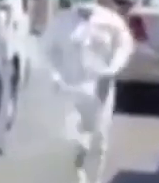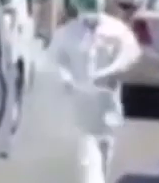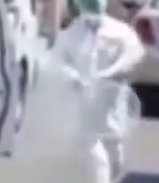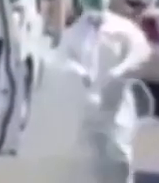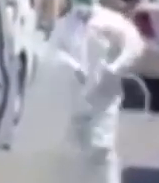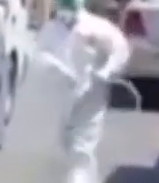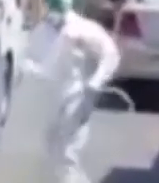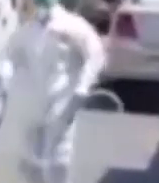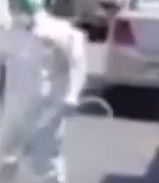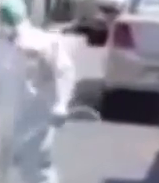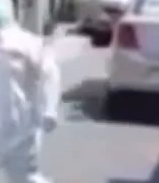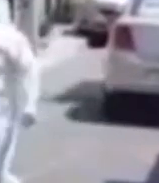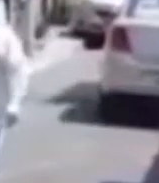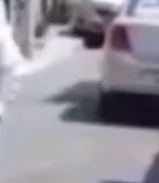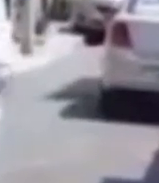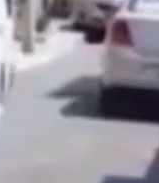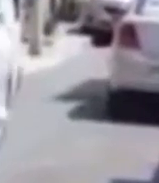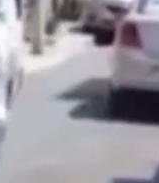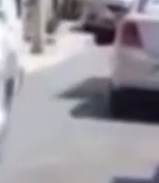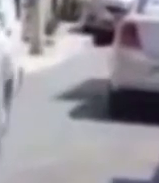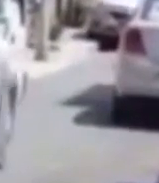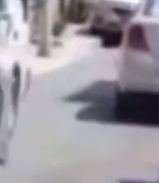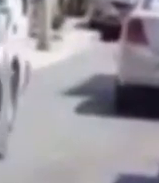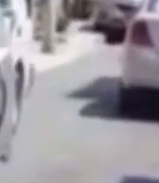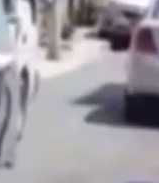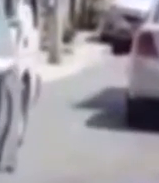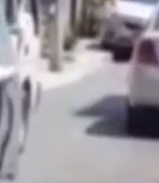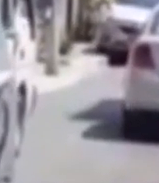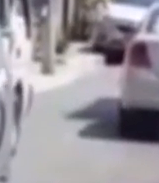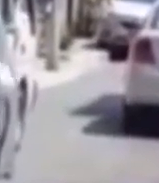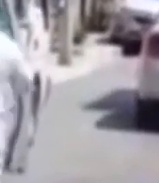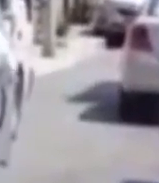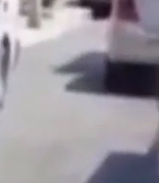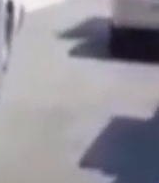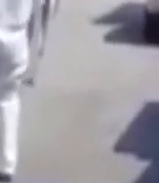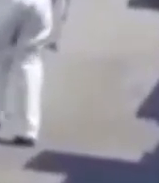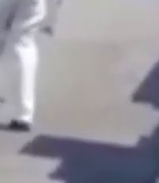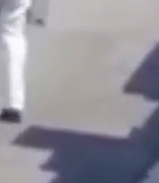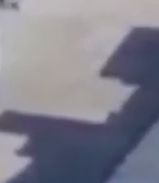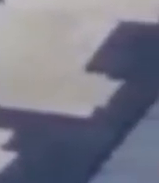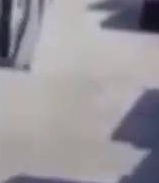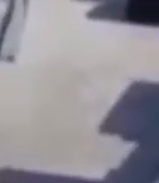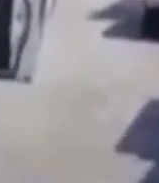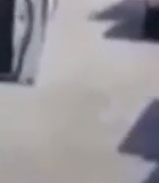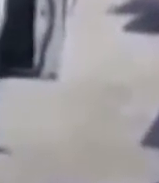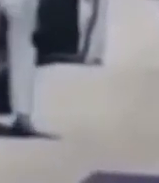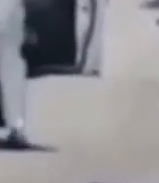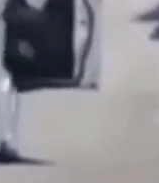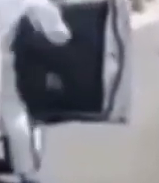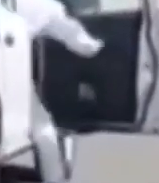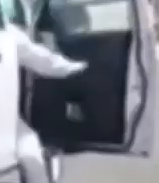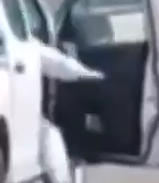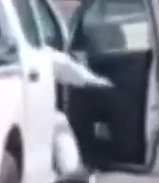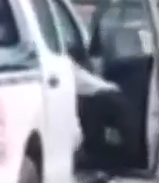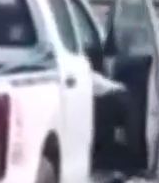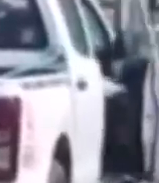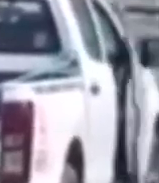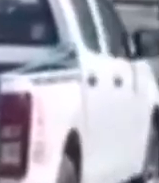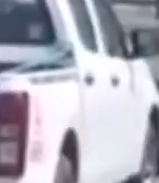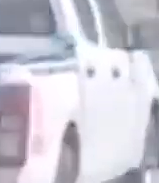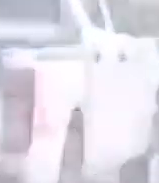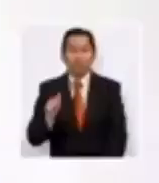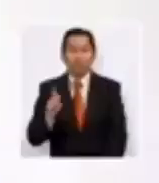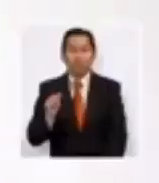sospechosos de coronavirus en el país recordemos que se aprobó la dotación de insumos para fortalecer el hospital de la portada y otros nosocomios